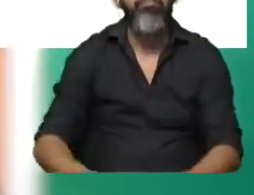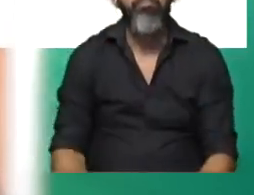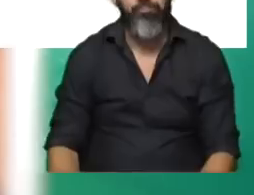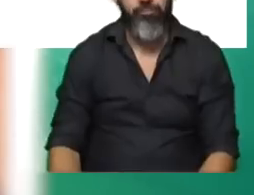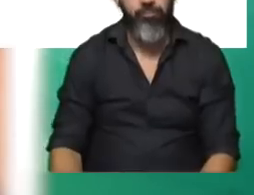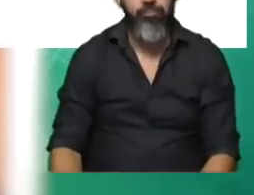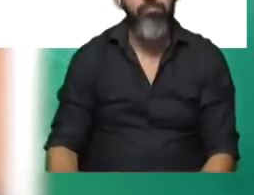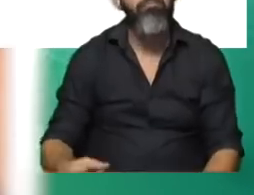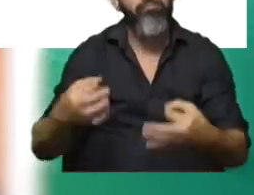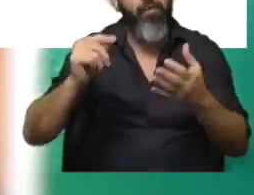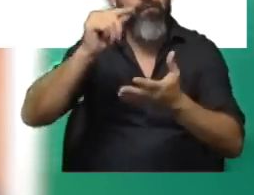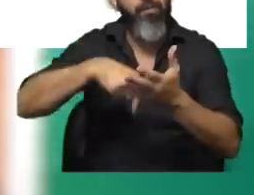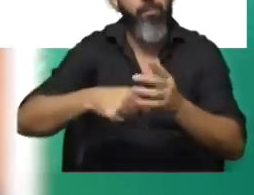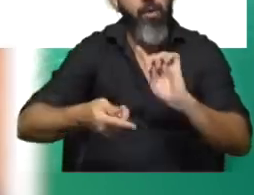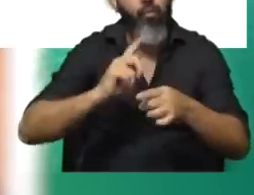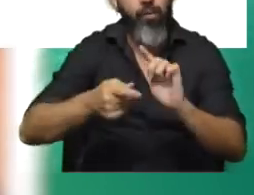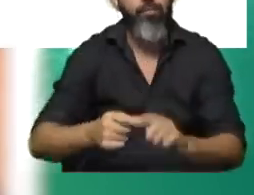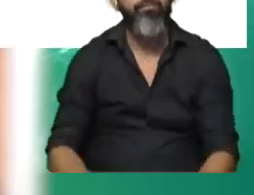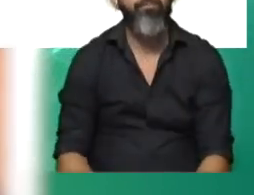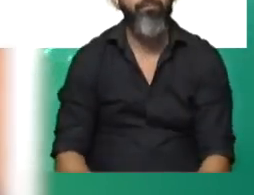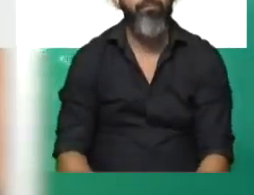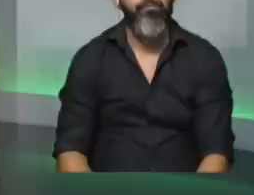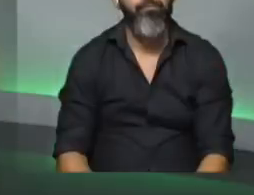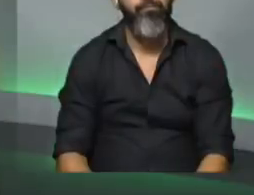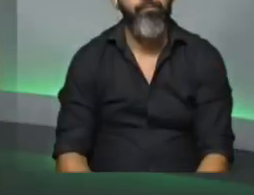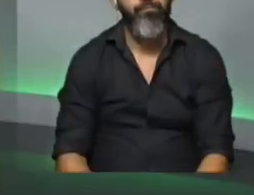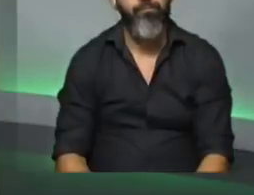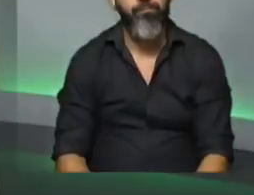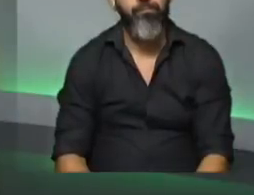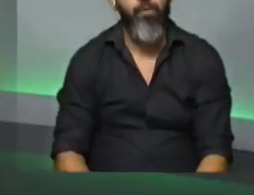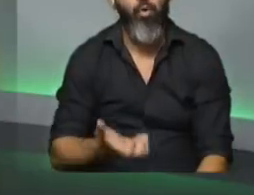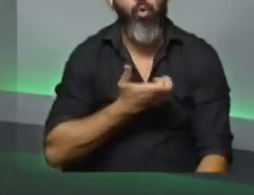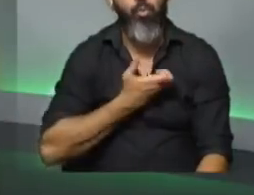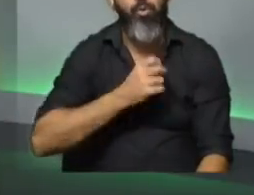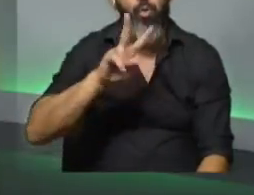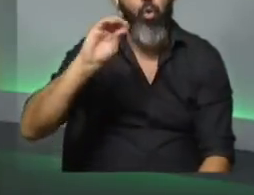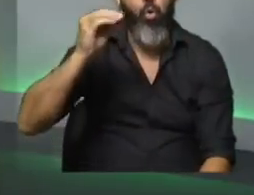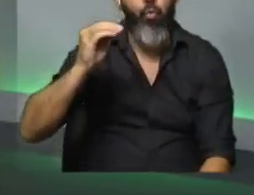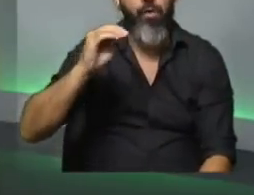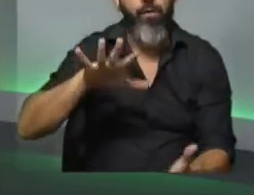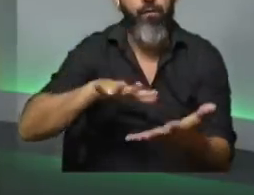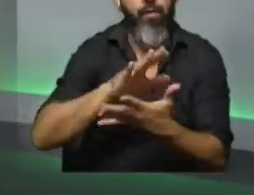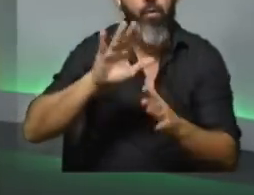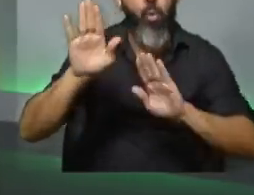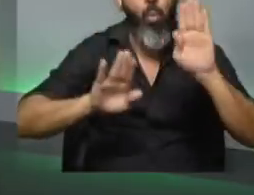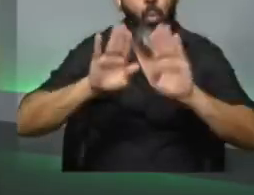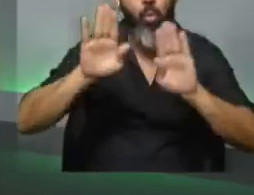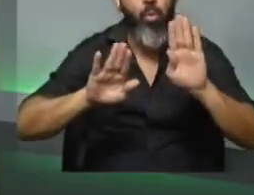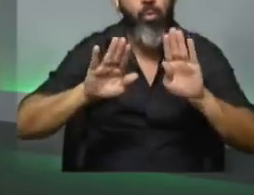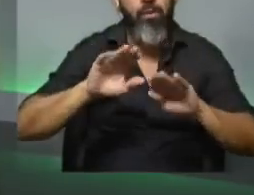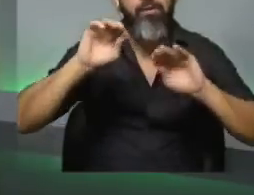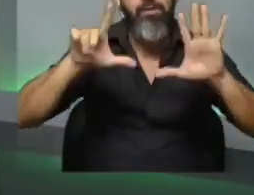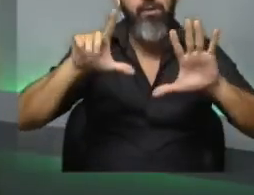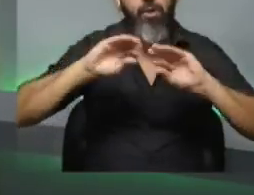árabes Unidos para firmar un tratado comercial el homicidio de dos jóvenes en el barrio borro incrementó